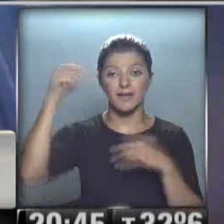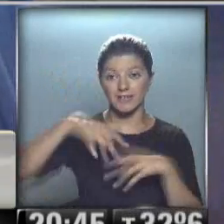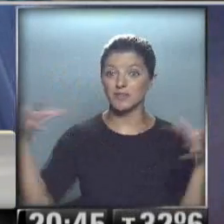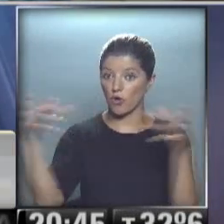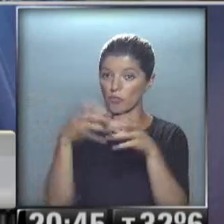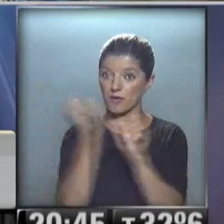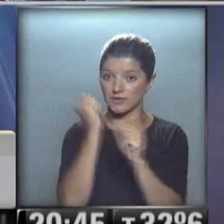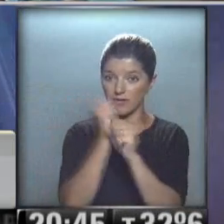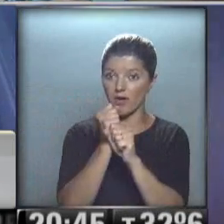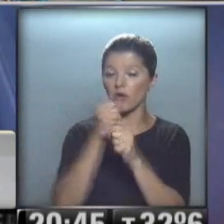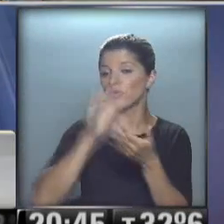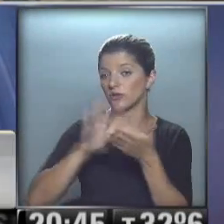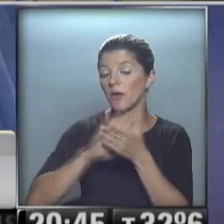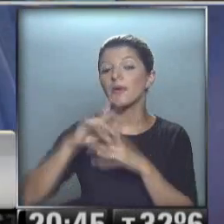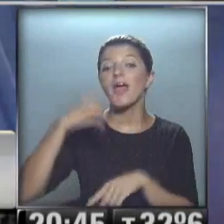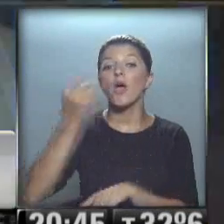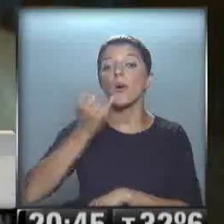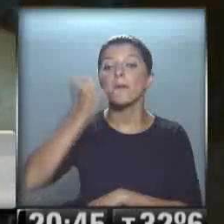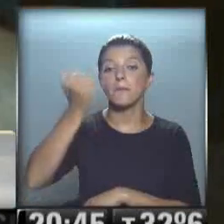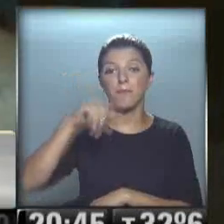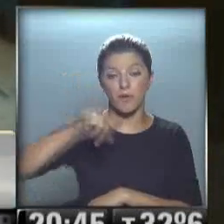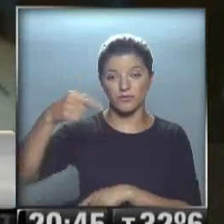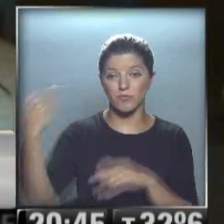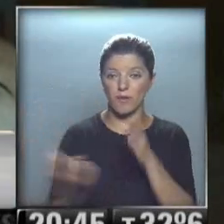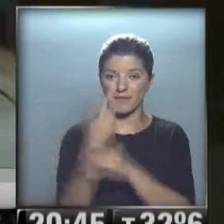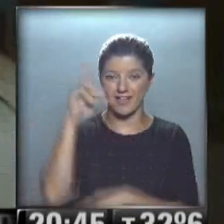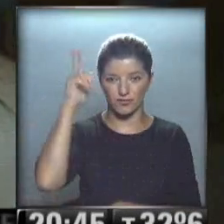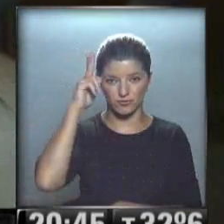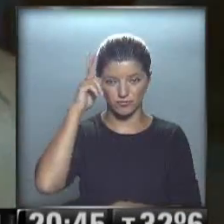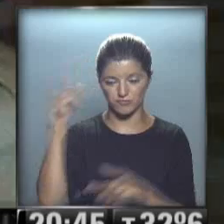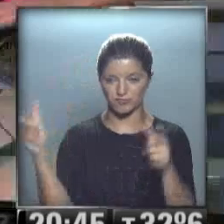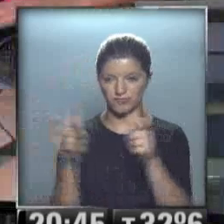trabajo que va a volver a reunirse el próximo jueves a las 8 de la mañana.